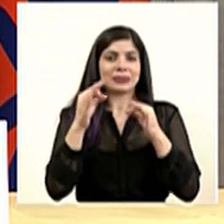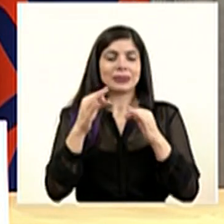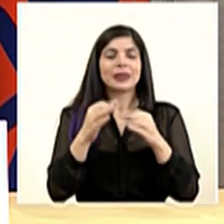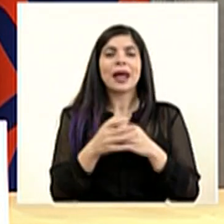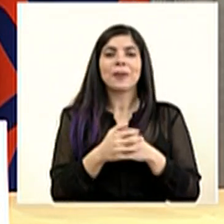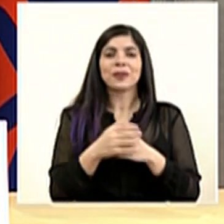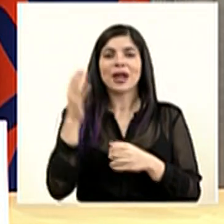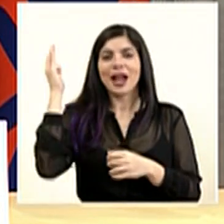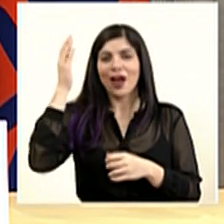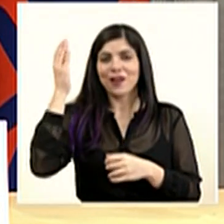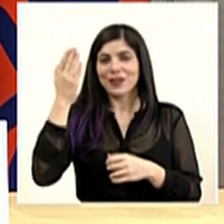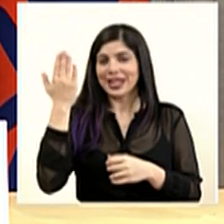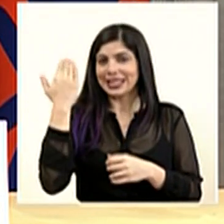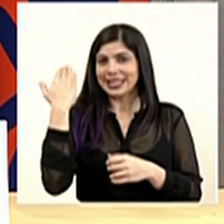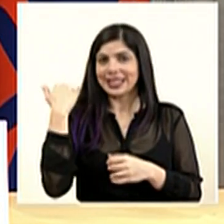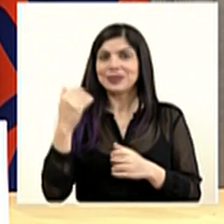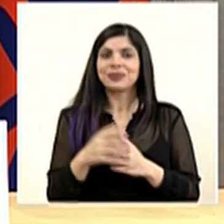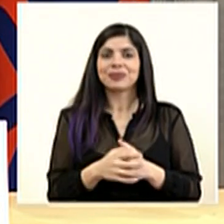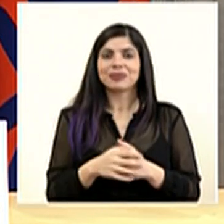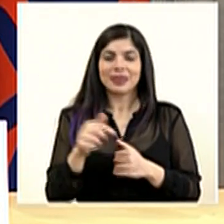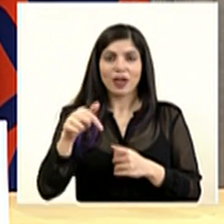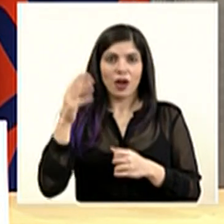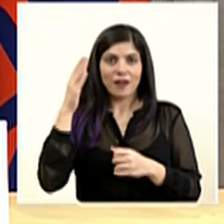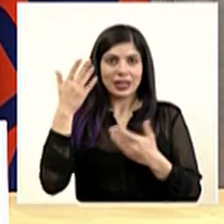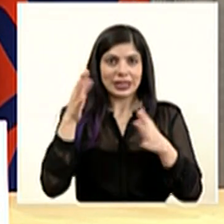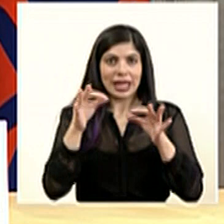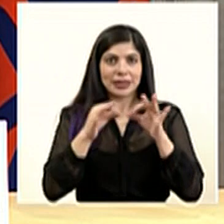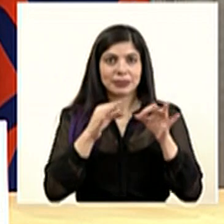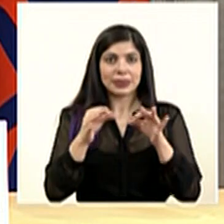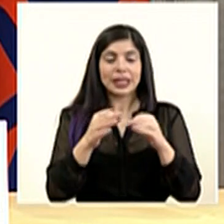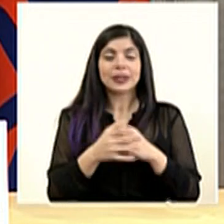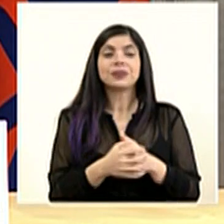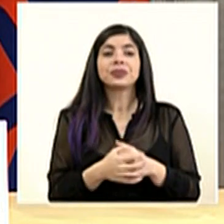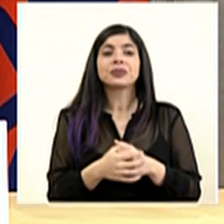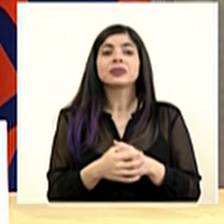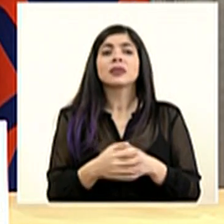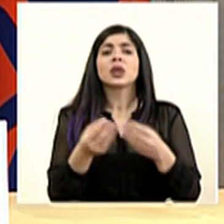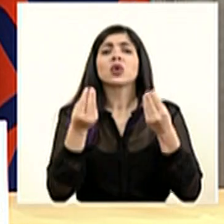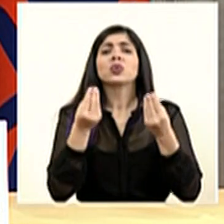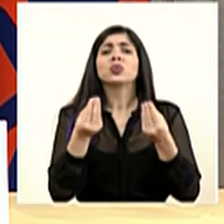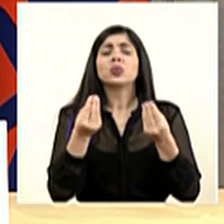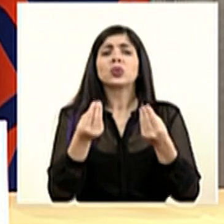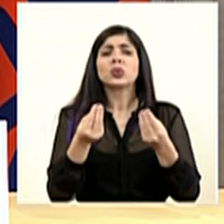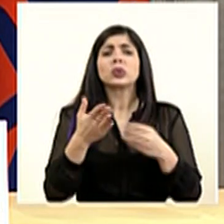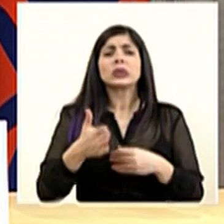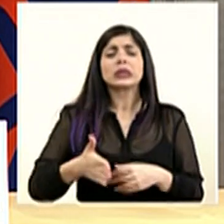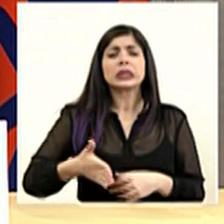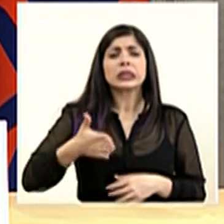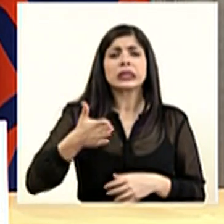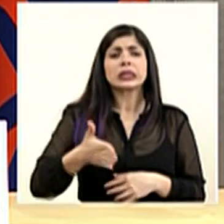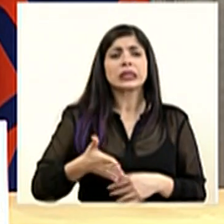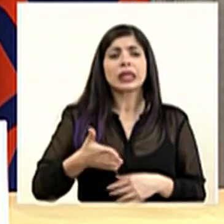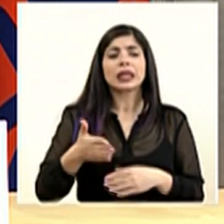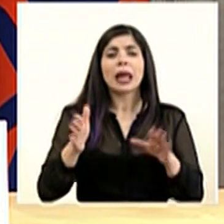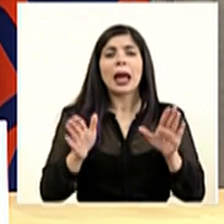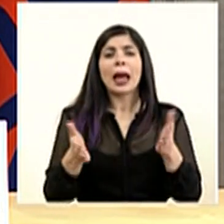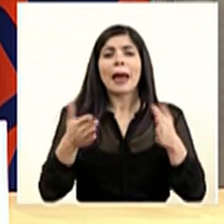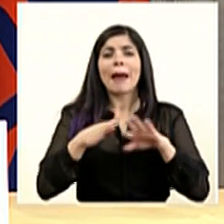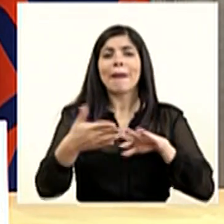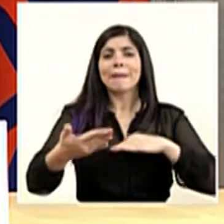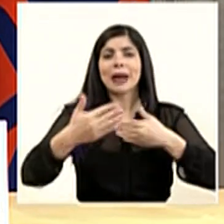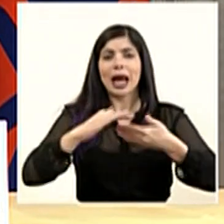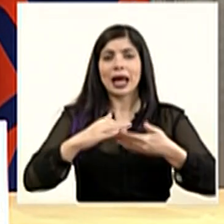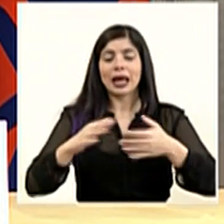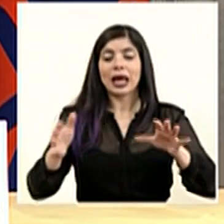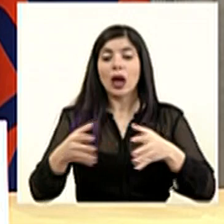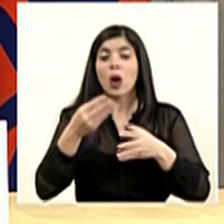días en la conferencia, también en esta conferencia, estábamos teniendo mucho retardo en el empaque y la llegada